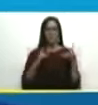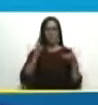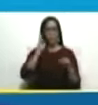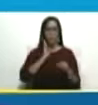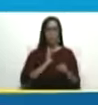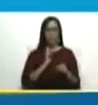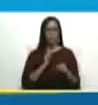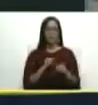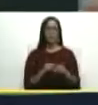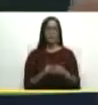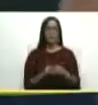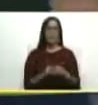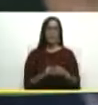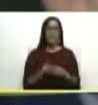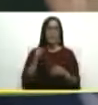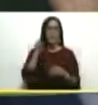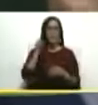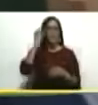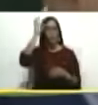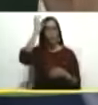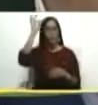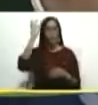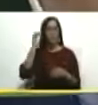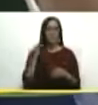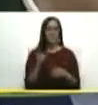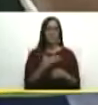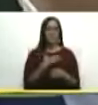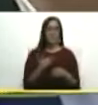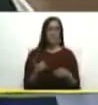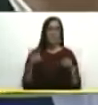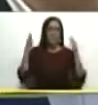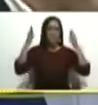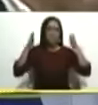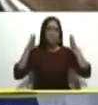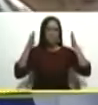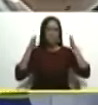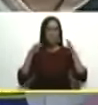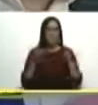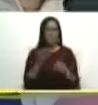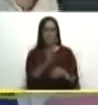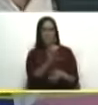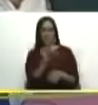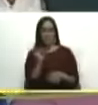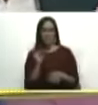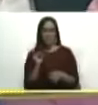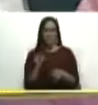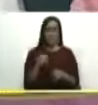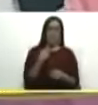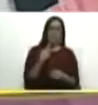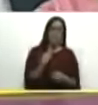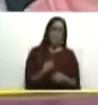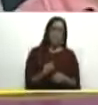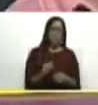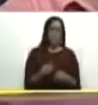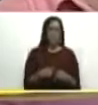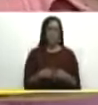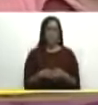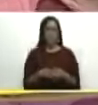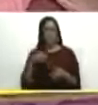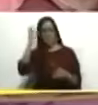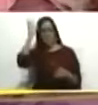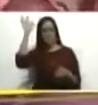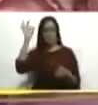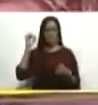Esa conseja que pretenden retomar ahora y decir que es la conseja de